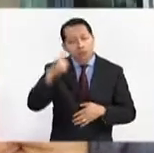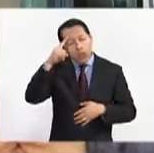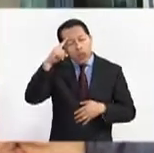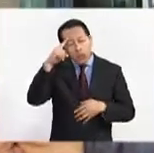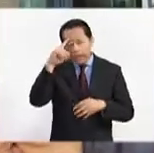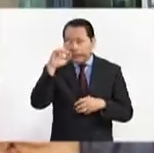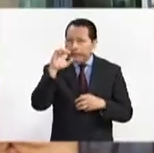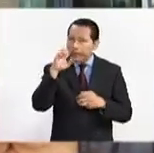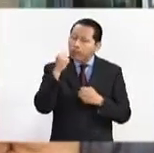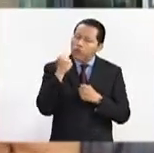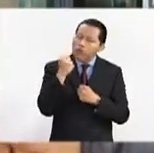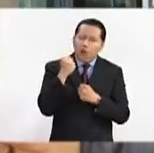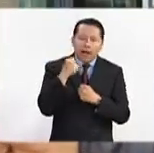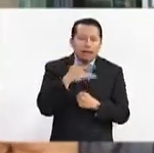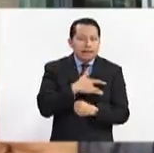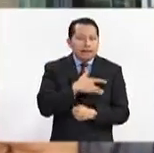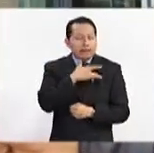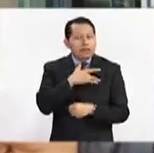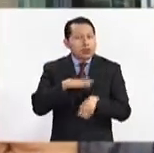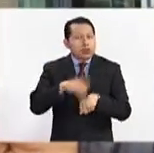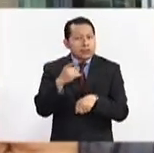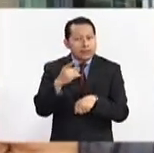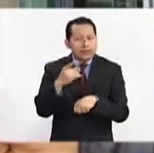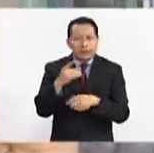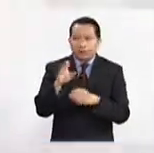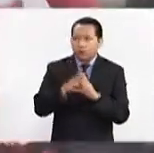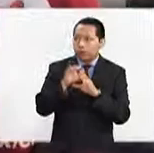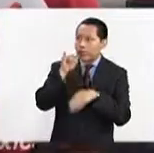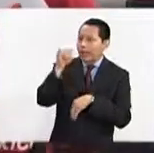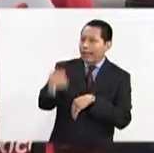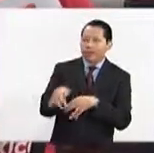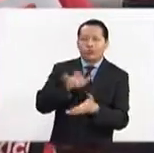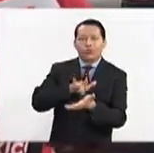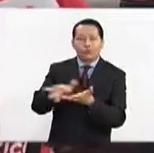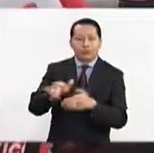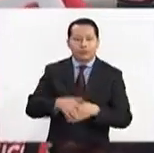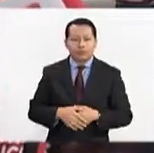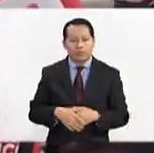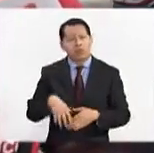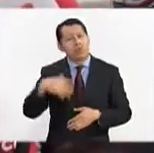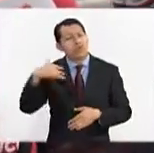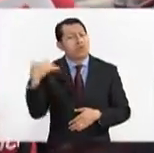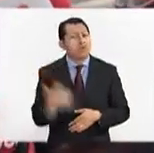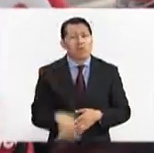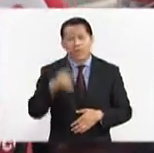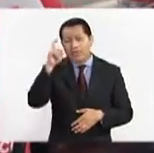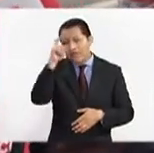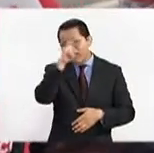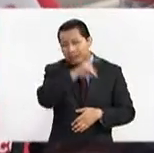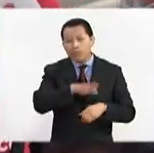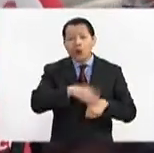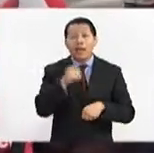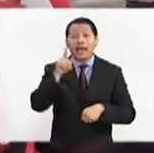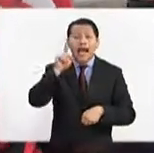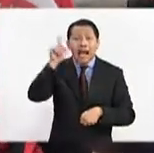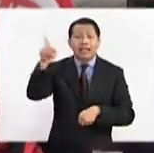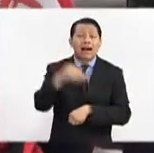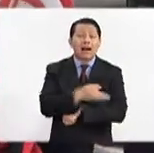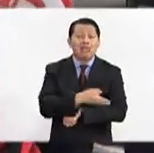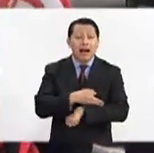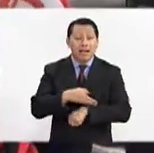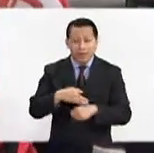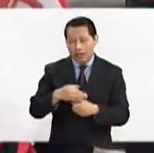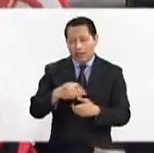de que estamos, o sea, de lejos, ¿cómo poder ayudar? Bien difícil porque se queda la familia allá, estamos